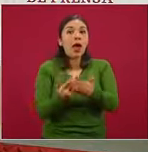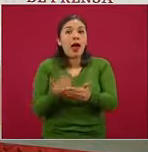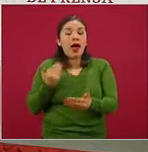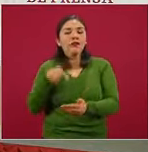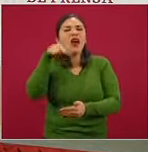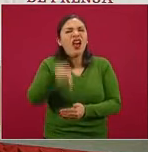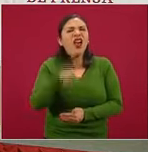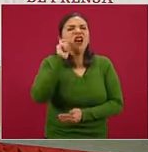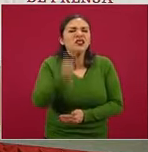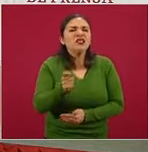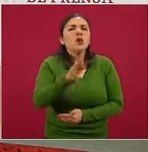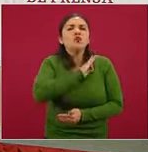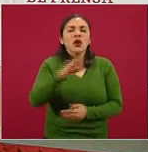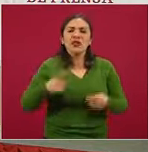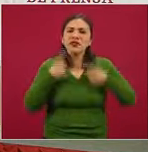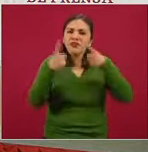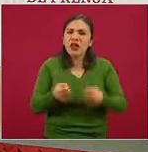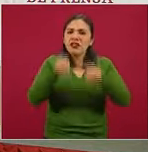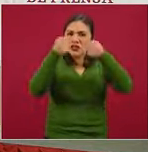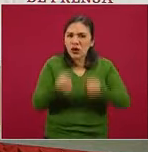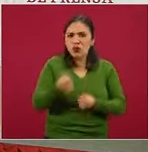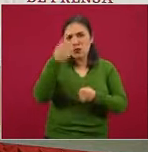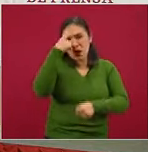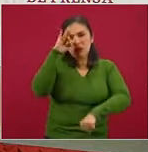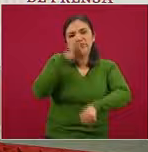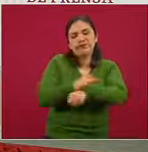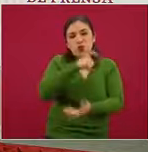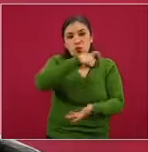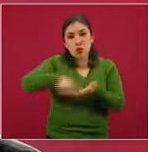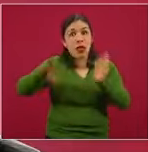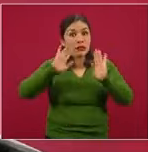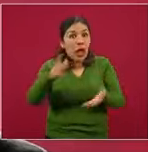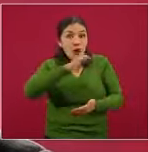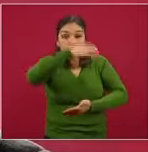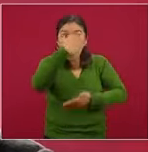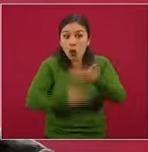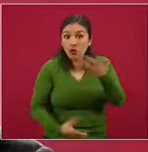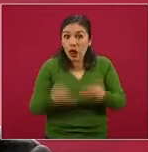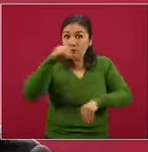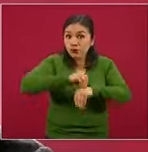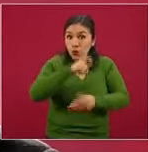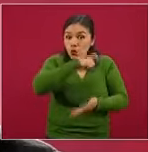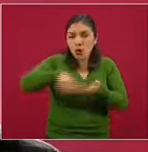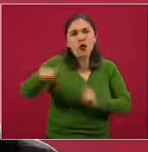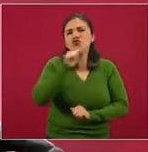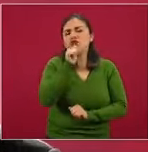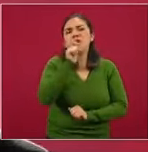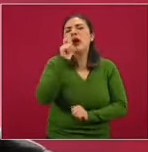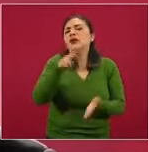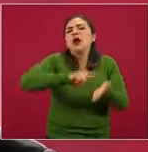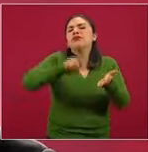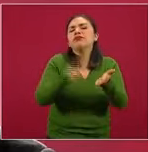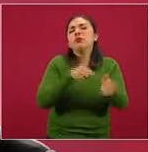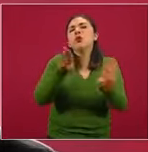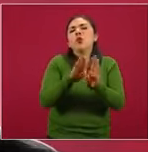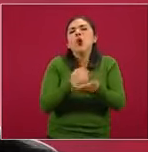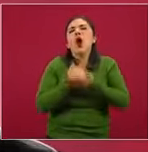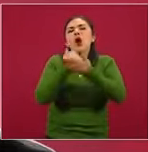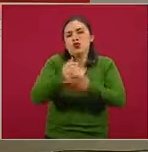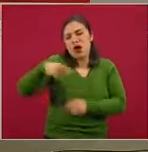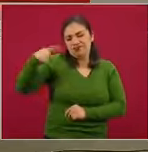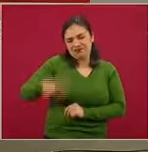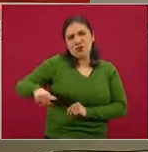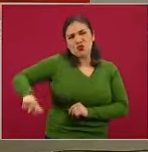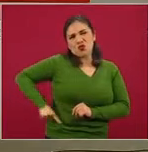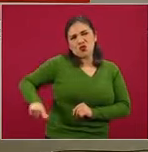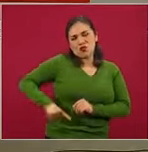es garantizar el acceso. No son todavía contratos, son compromisos que nos permiten, nos ayuda al Gobierno de